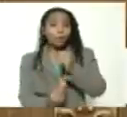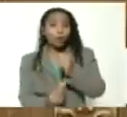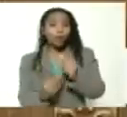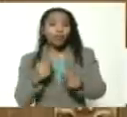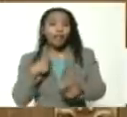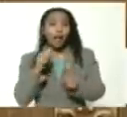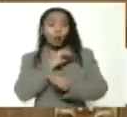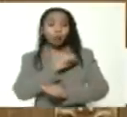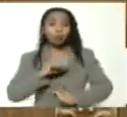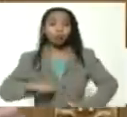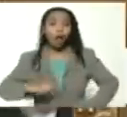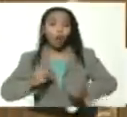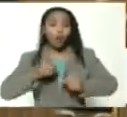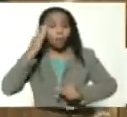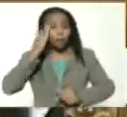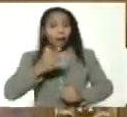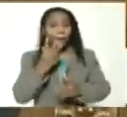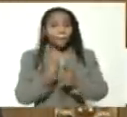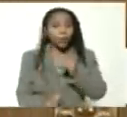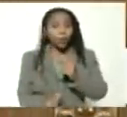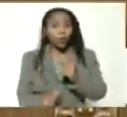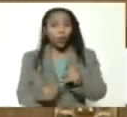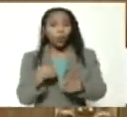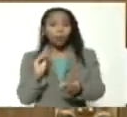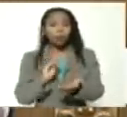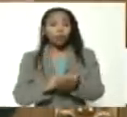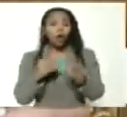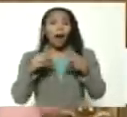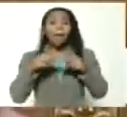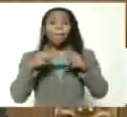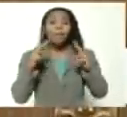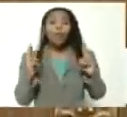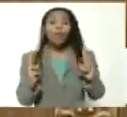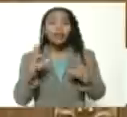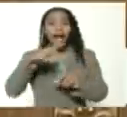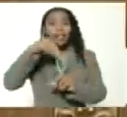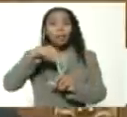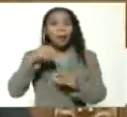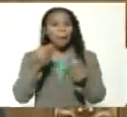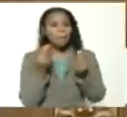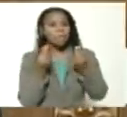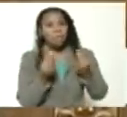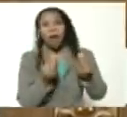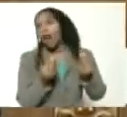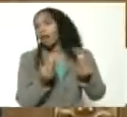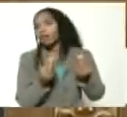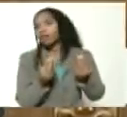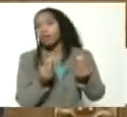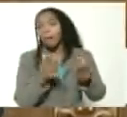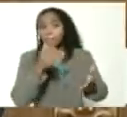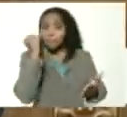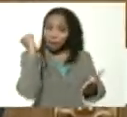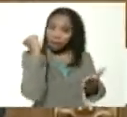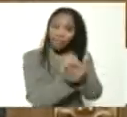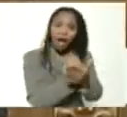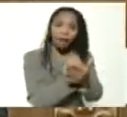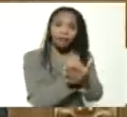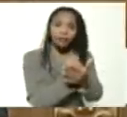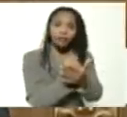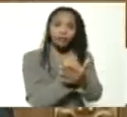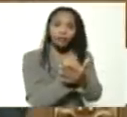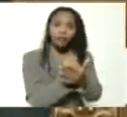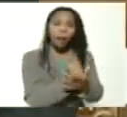la Fuerza Armada Nacional Bolivariana, colocados en el puente Altamira, ¿para qué? Para matar,